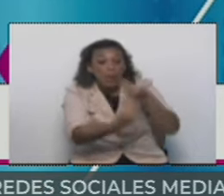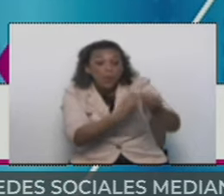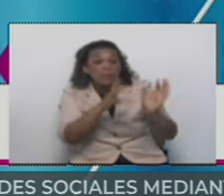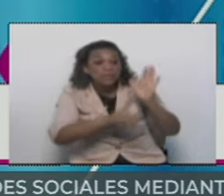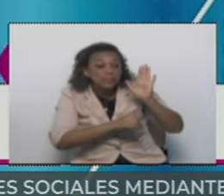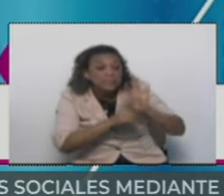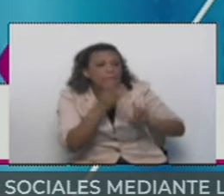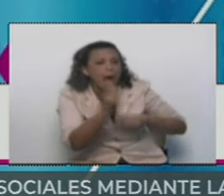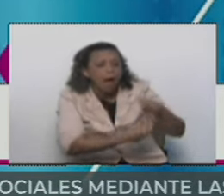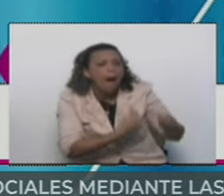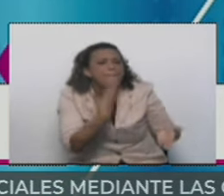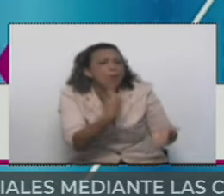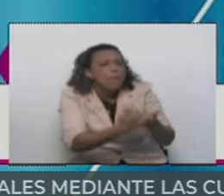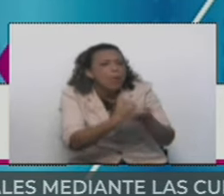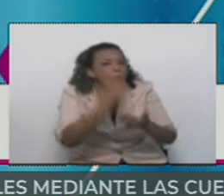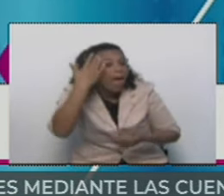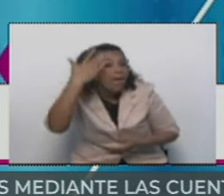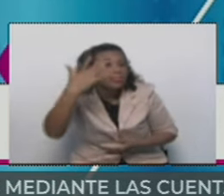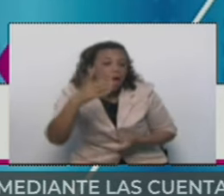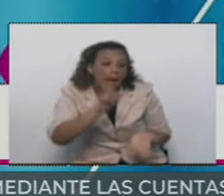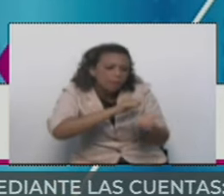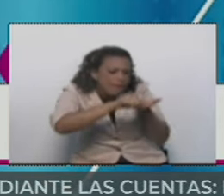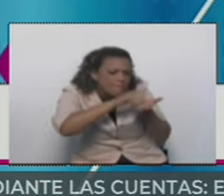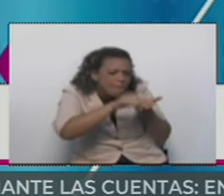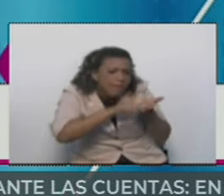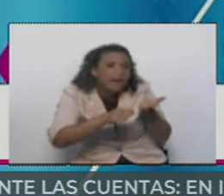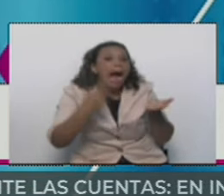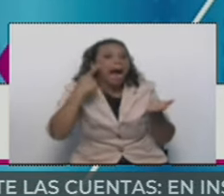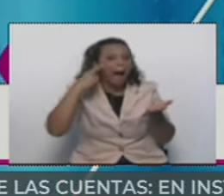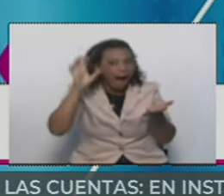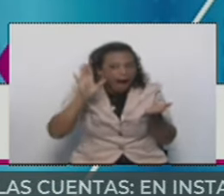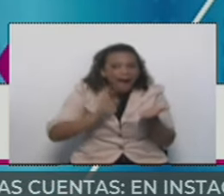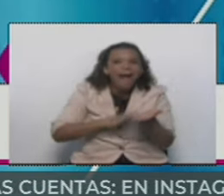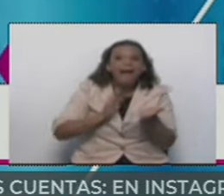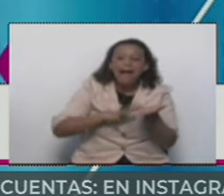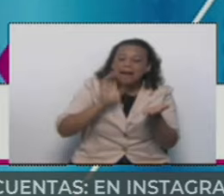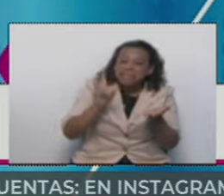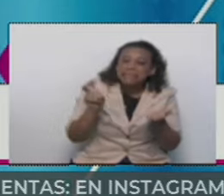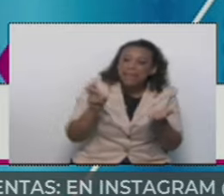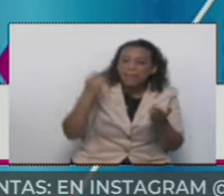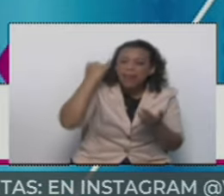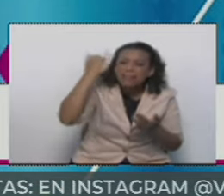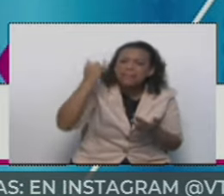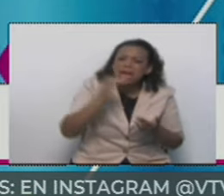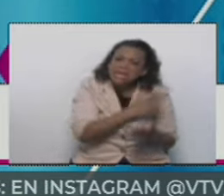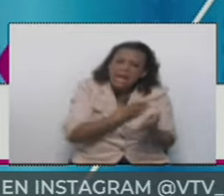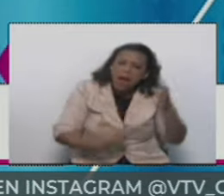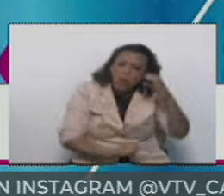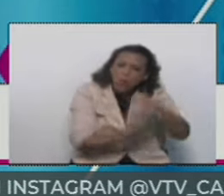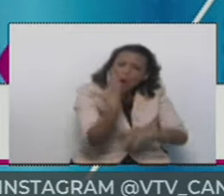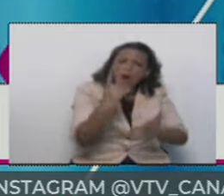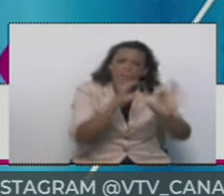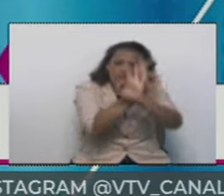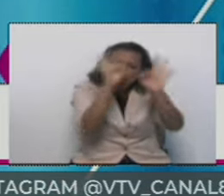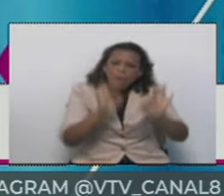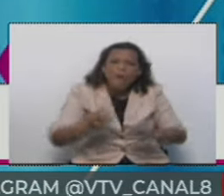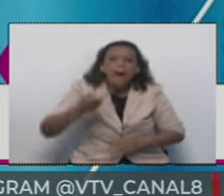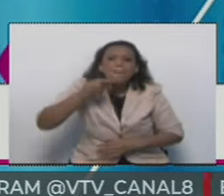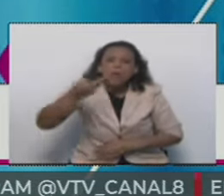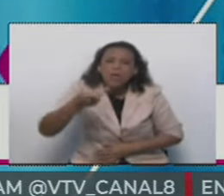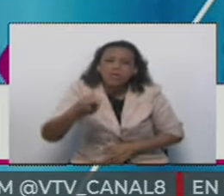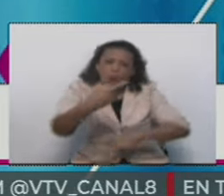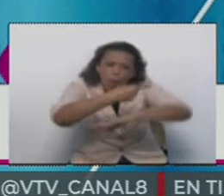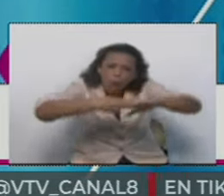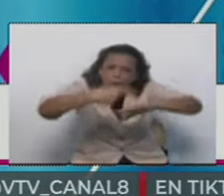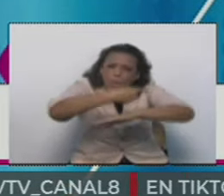desarrollando propuestas concretas que van alimentadas, vale la pena que se digan, con la idea de construir un sistema de información y